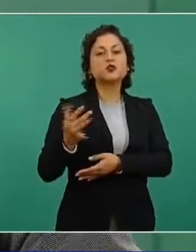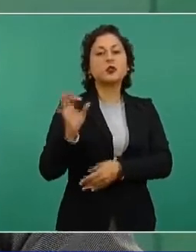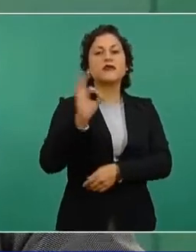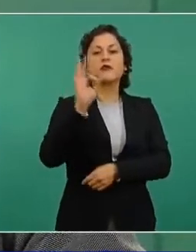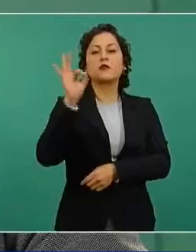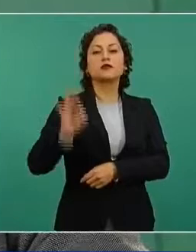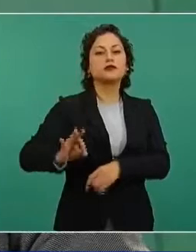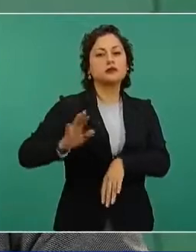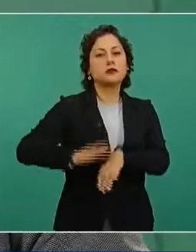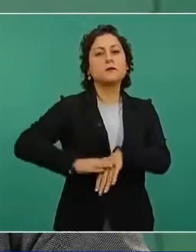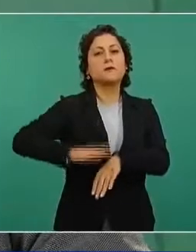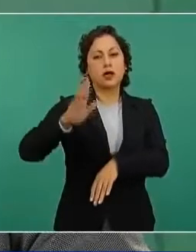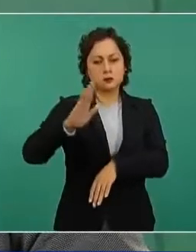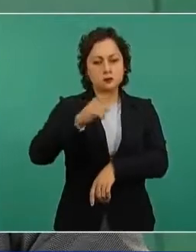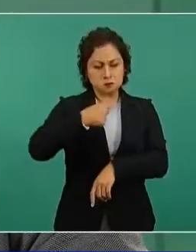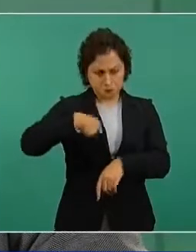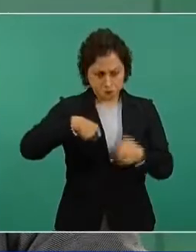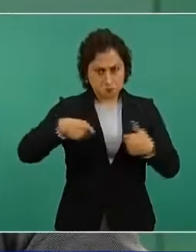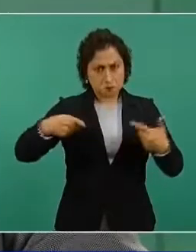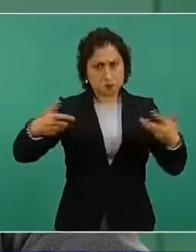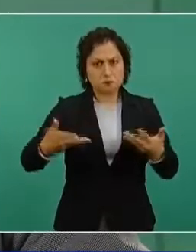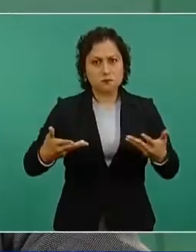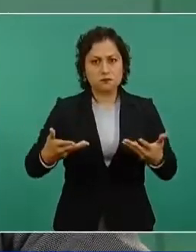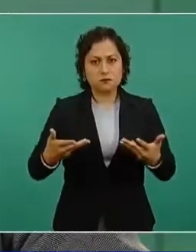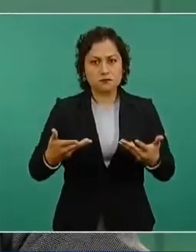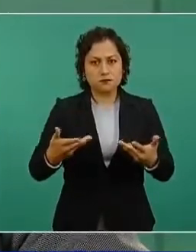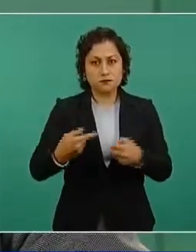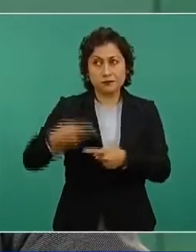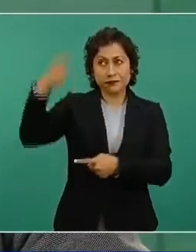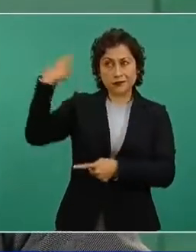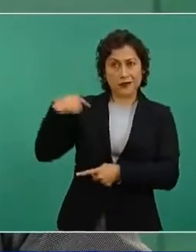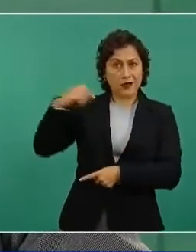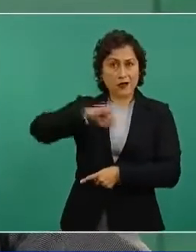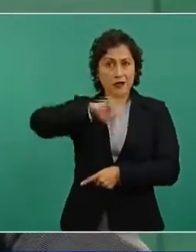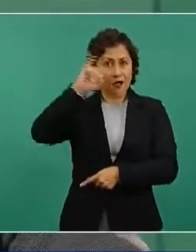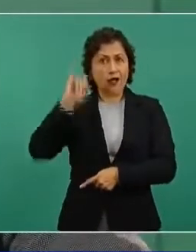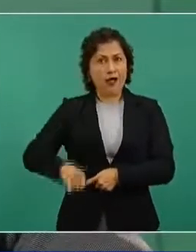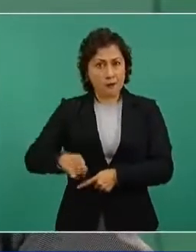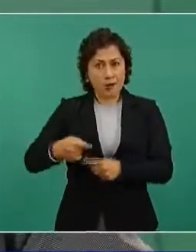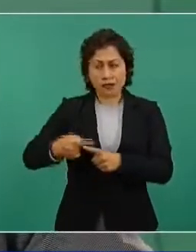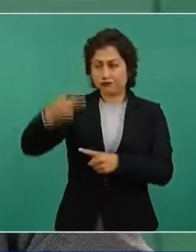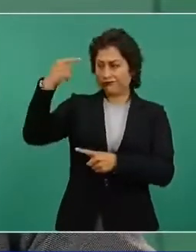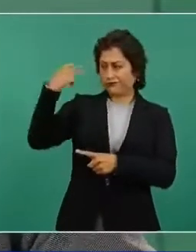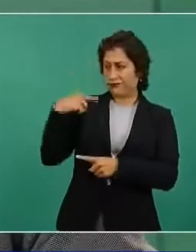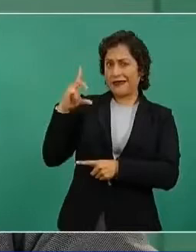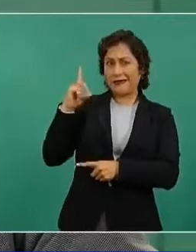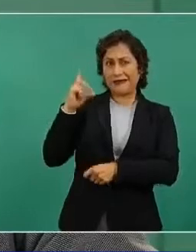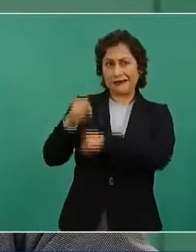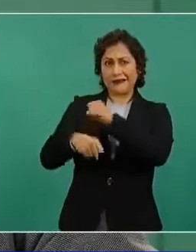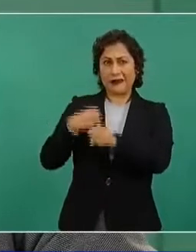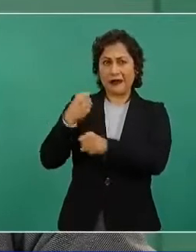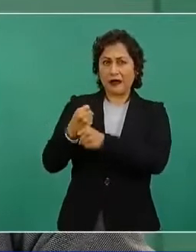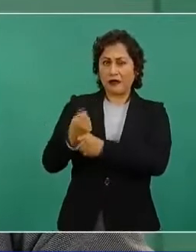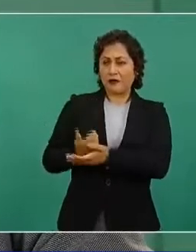50%, como nunca en los 30 años